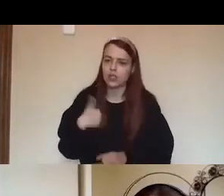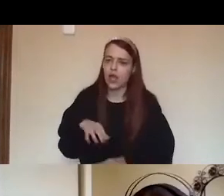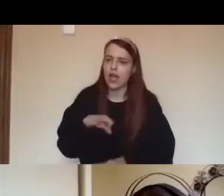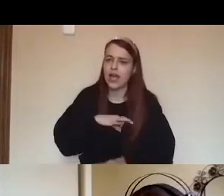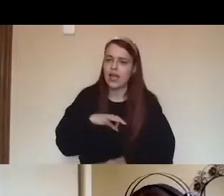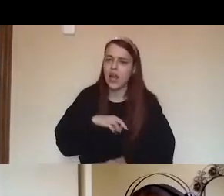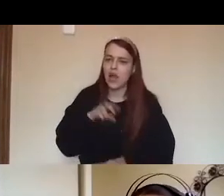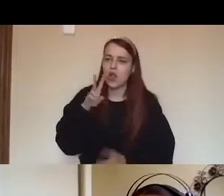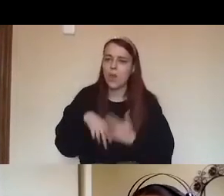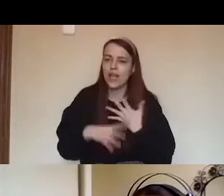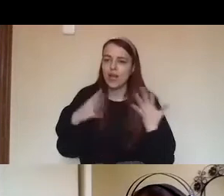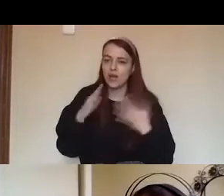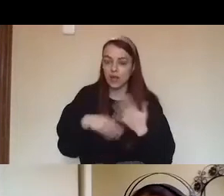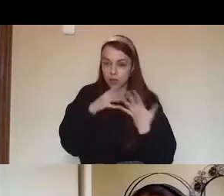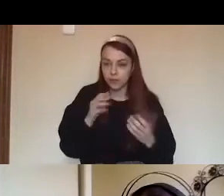del